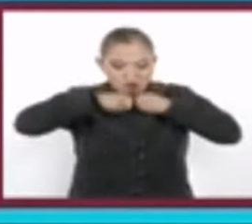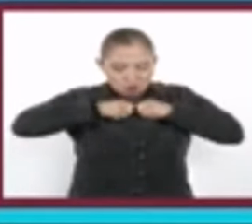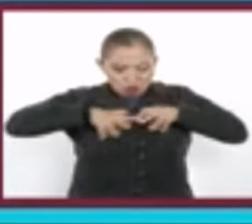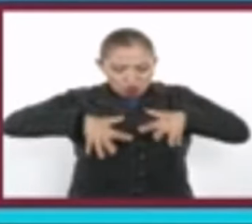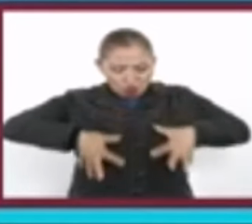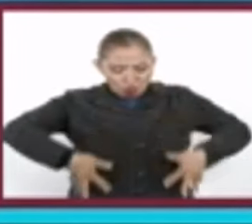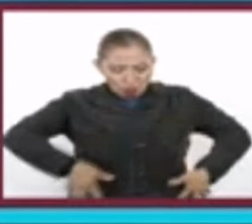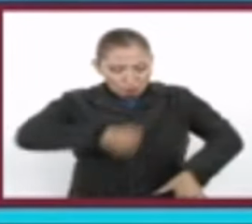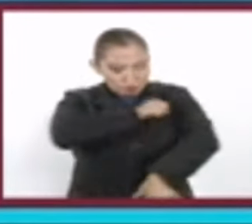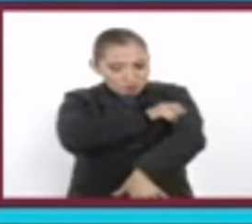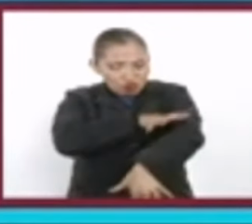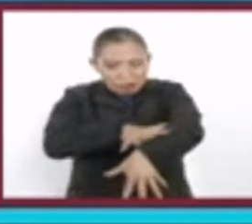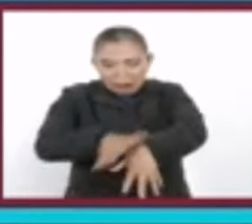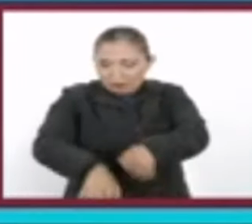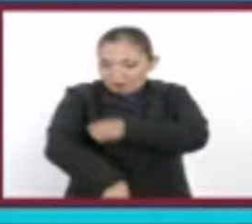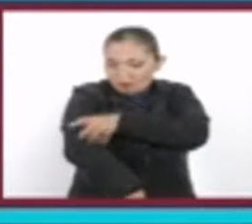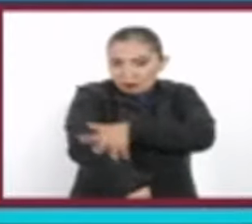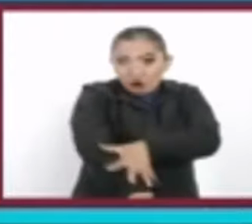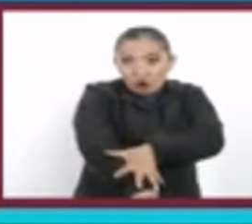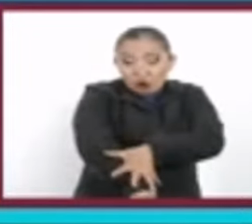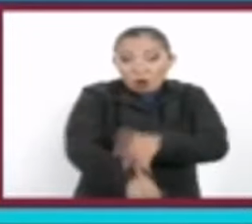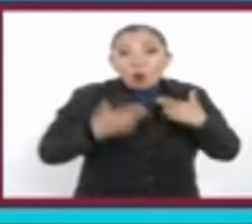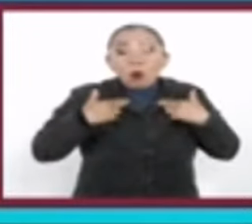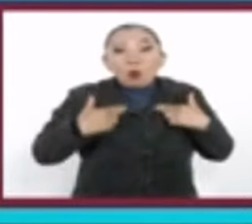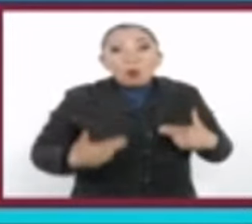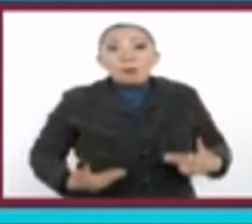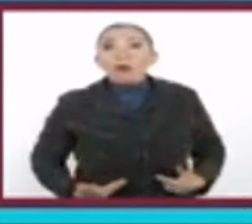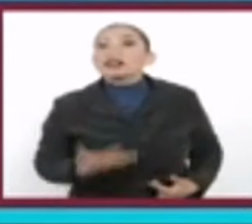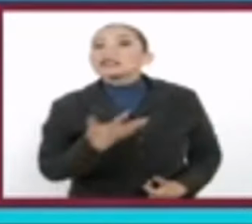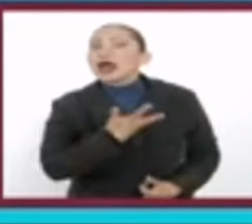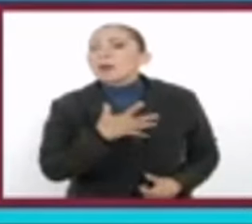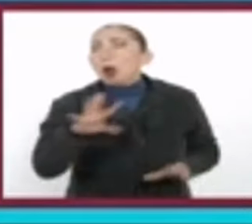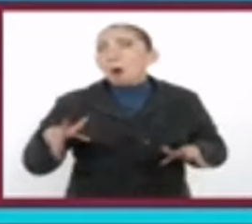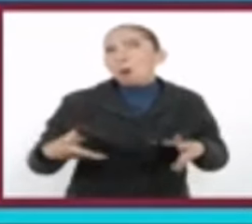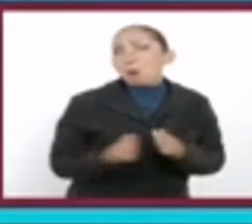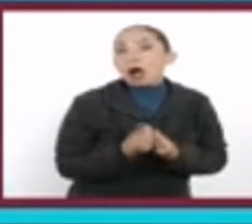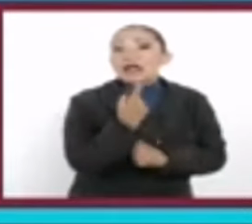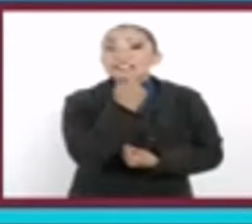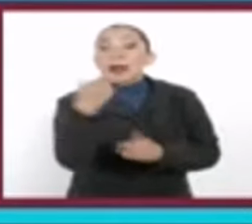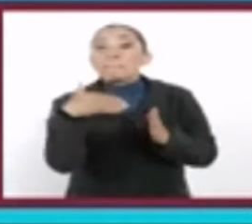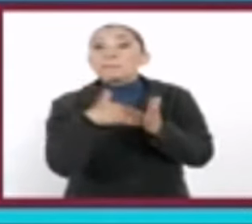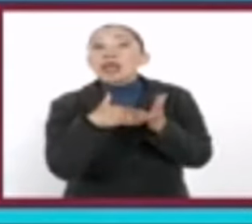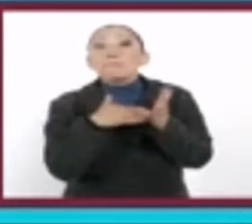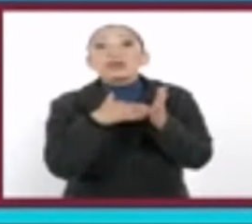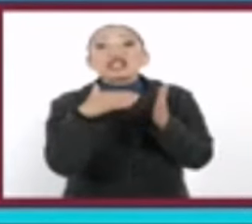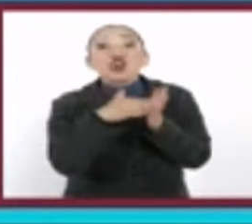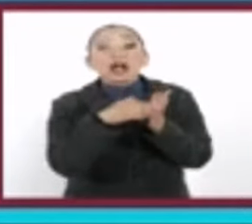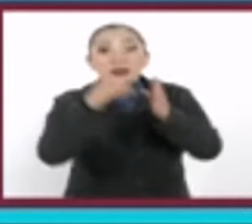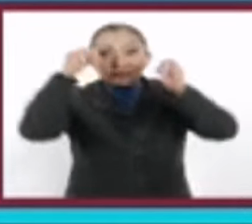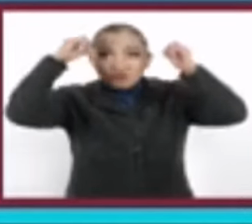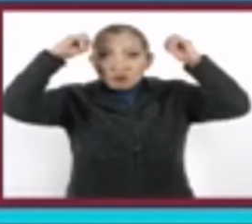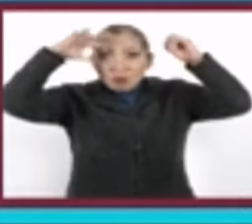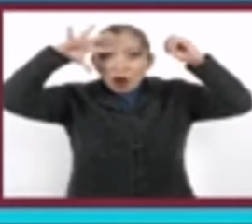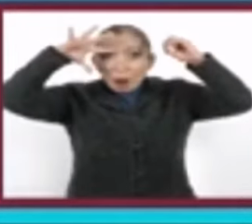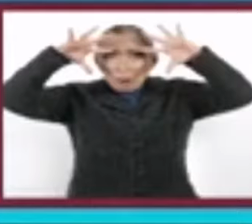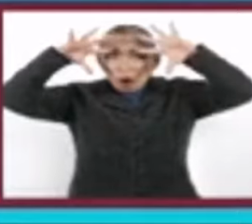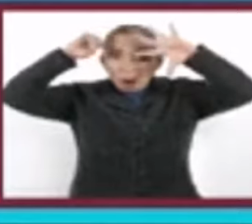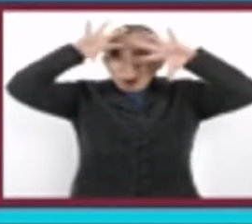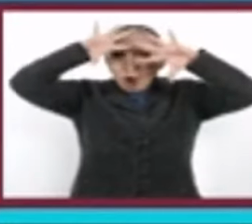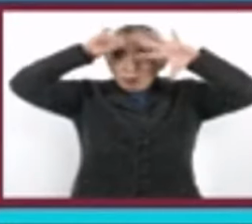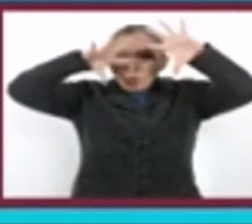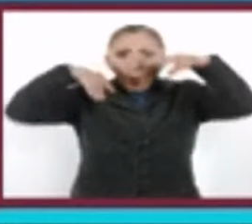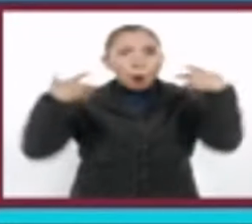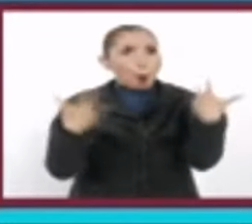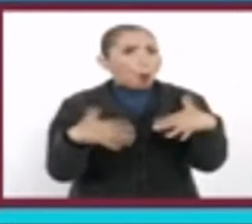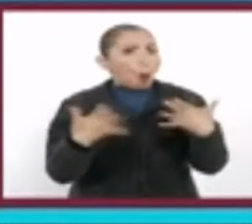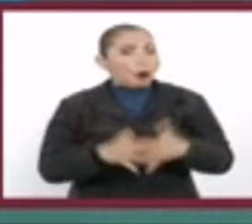repartido por todo nuestro cuerpo. Los seres humanos tenemos un promedio de 100,000 millones de neuronas. ¿Te imaginas?